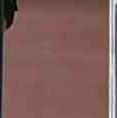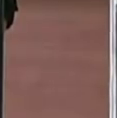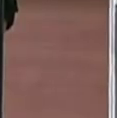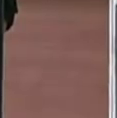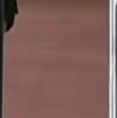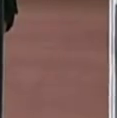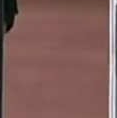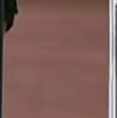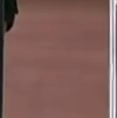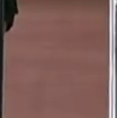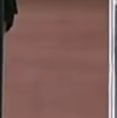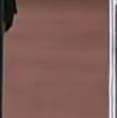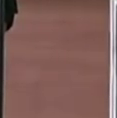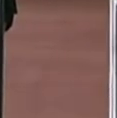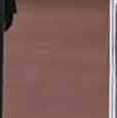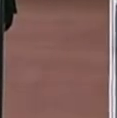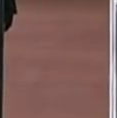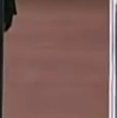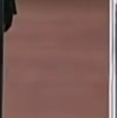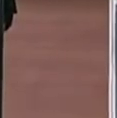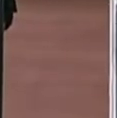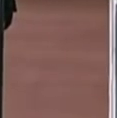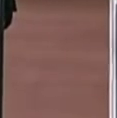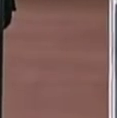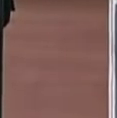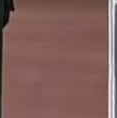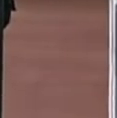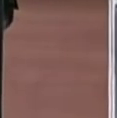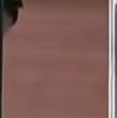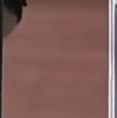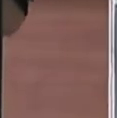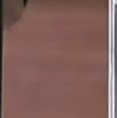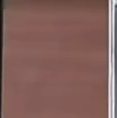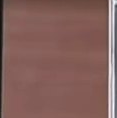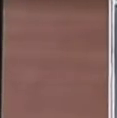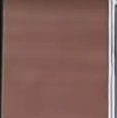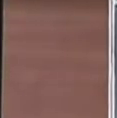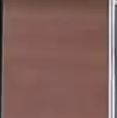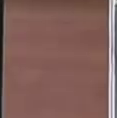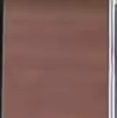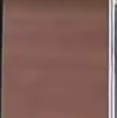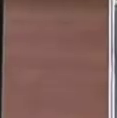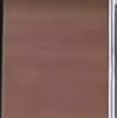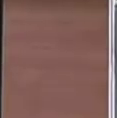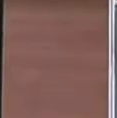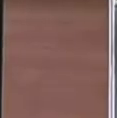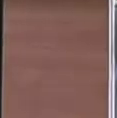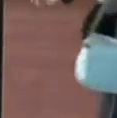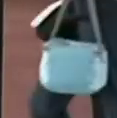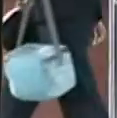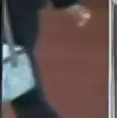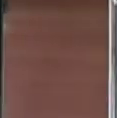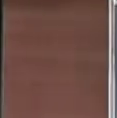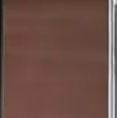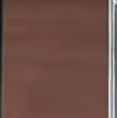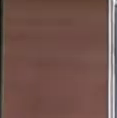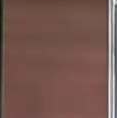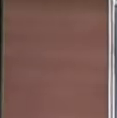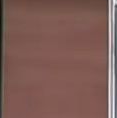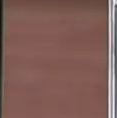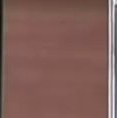Campaña, Simón Bolívar, que aglutina todas las fuerzas revolucionarias. De inmediato vamos a escuchar palabras del jefe del Comando de Campaña,